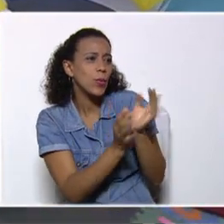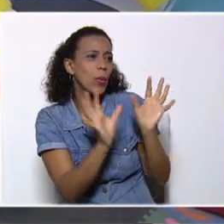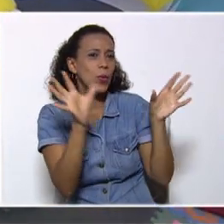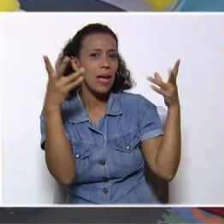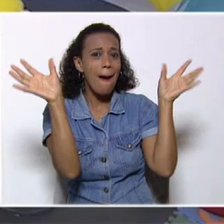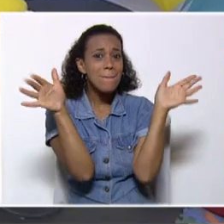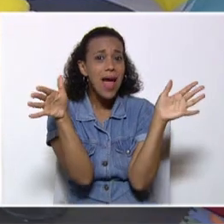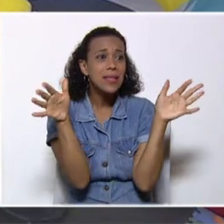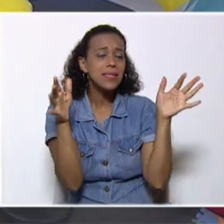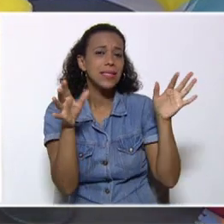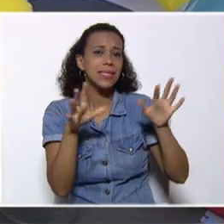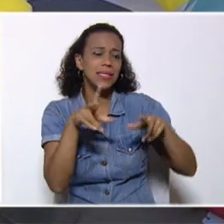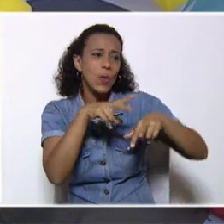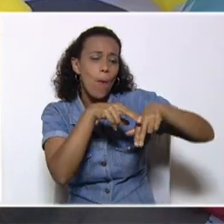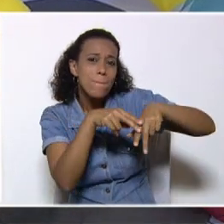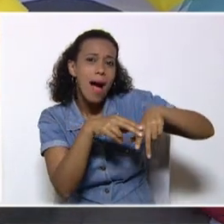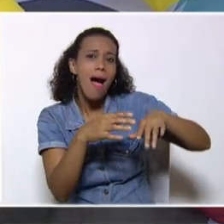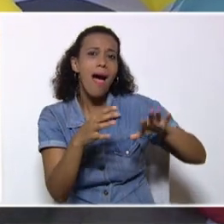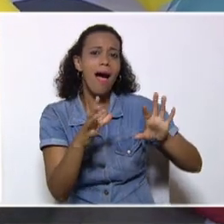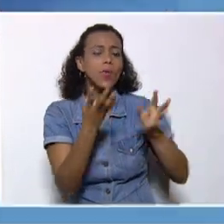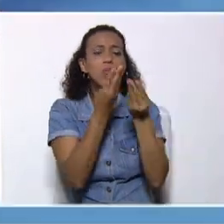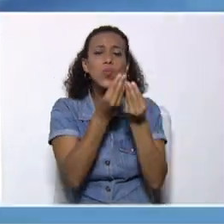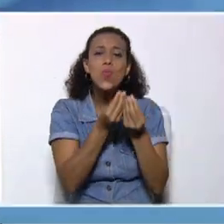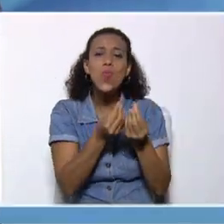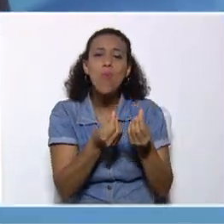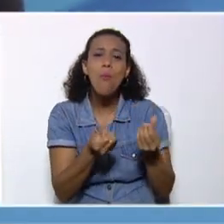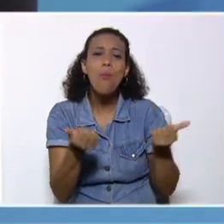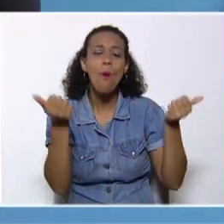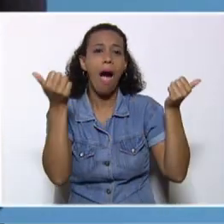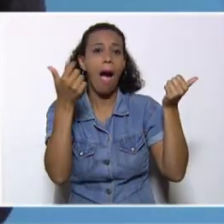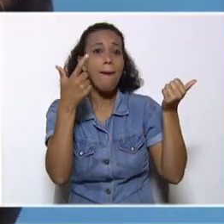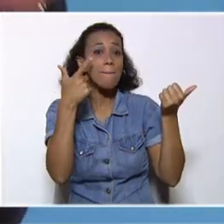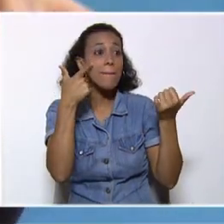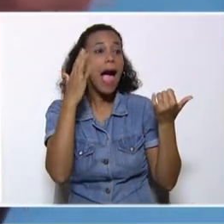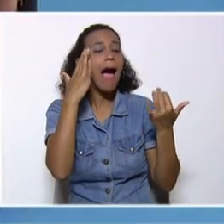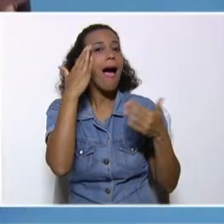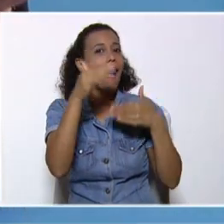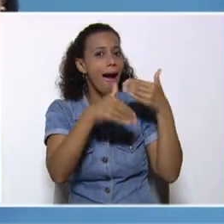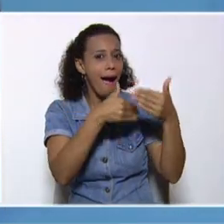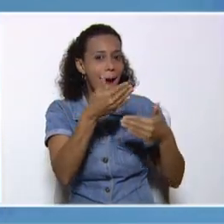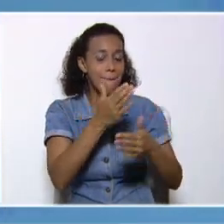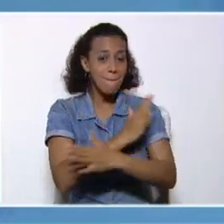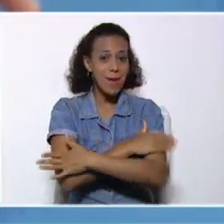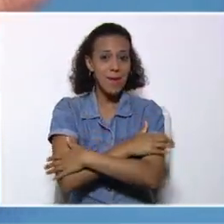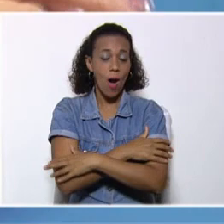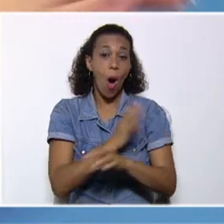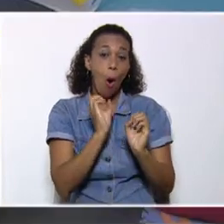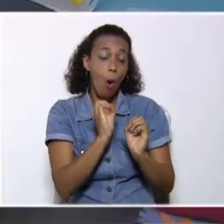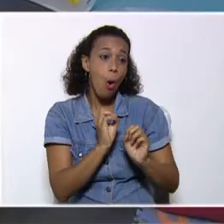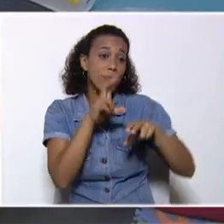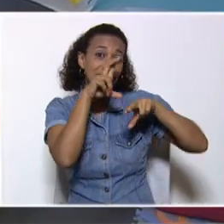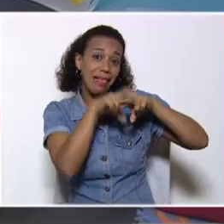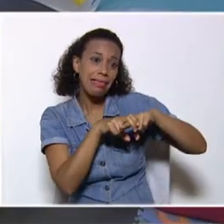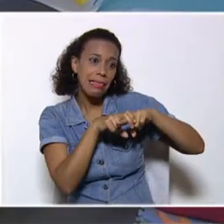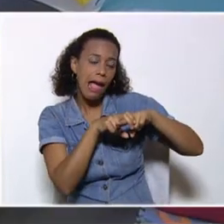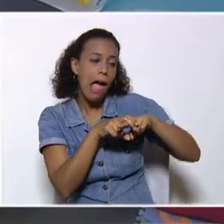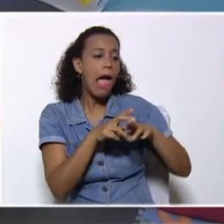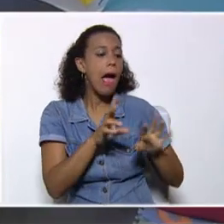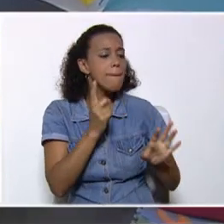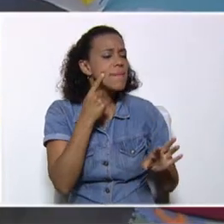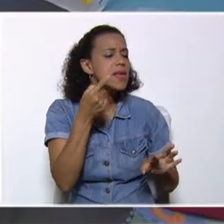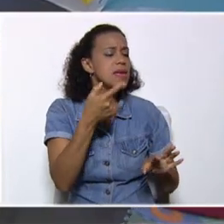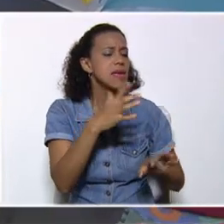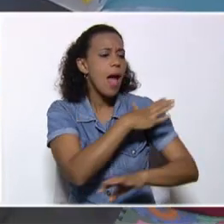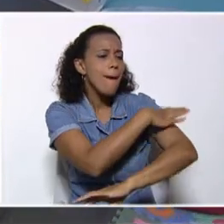y también con movimientos suaves, ir tocando y nombrando esas